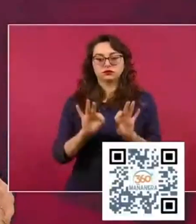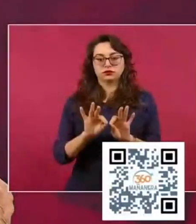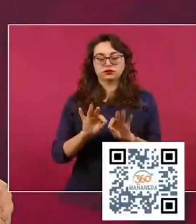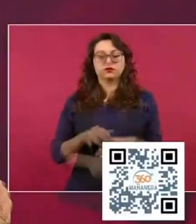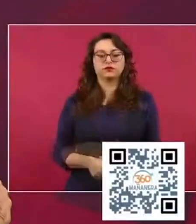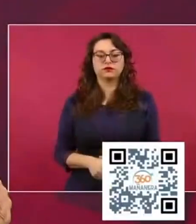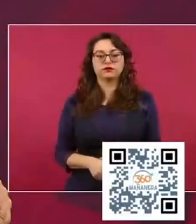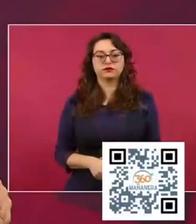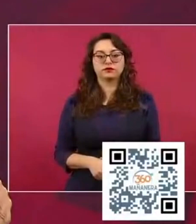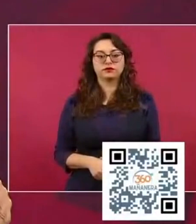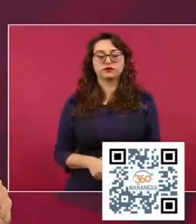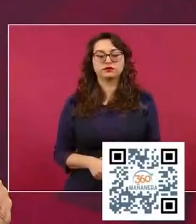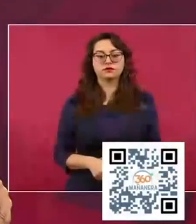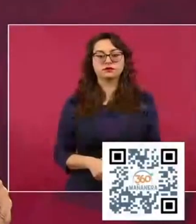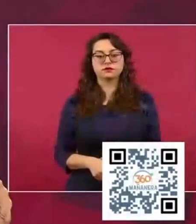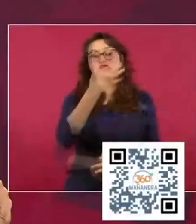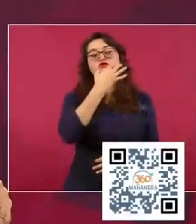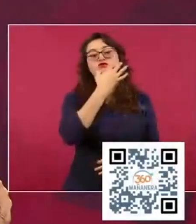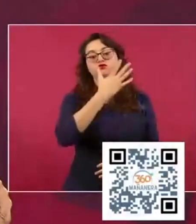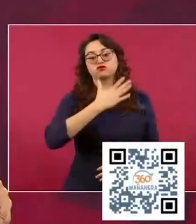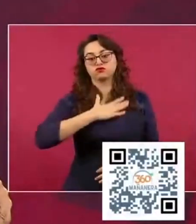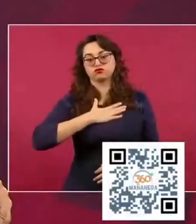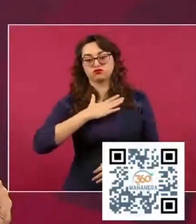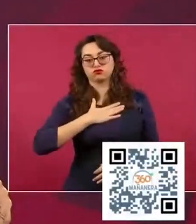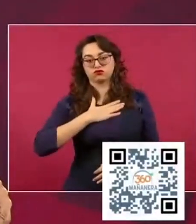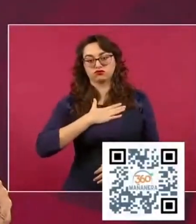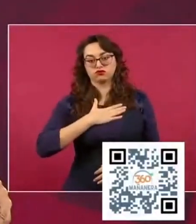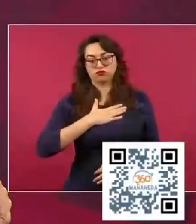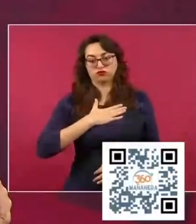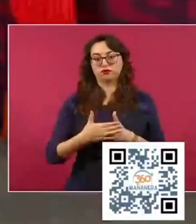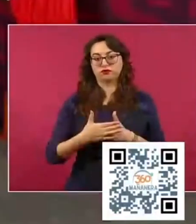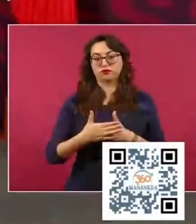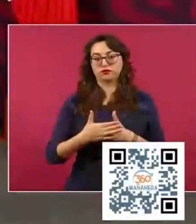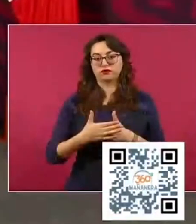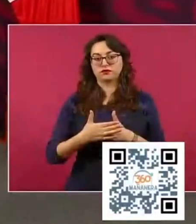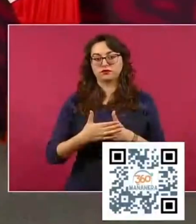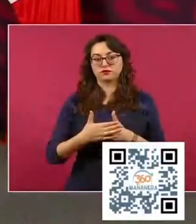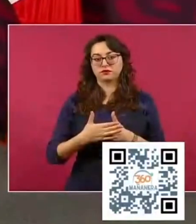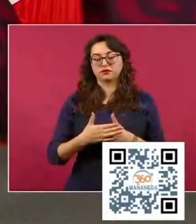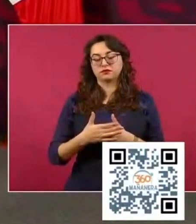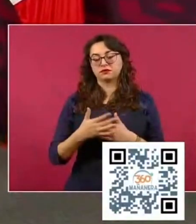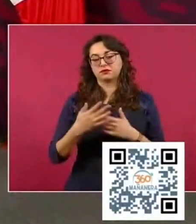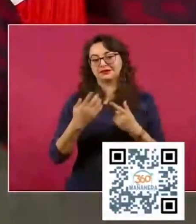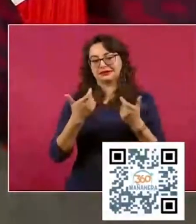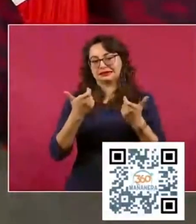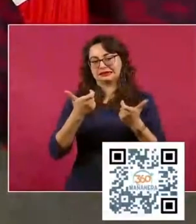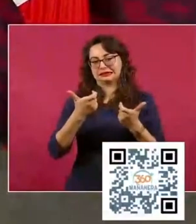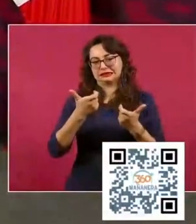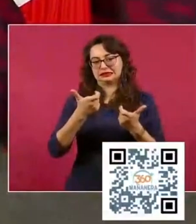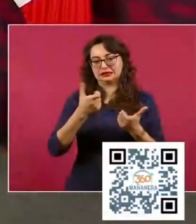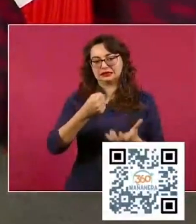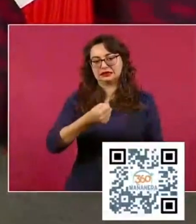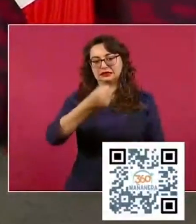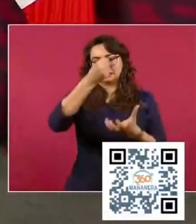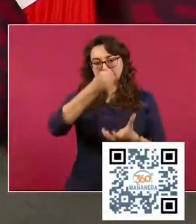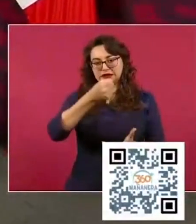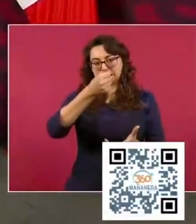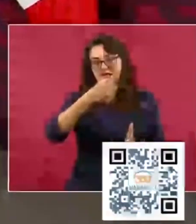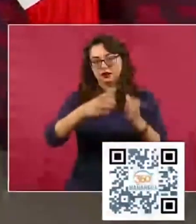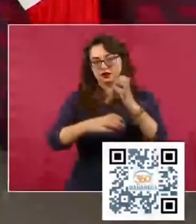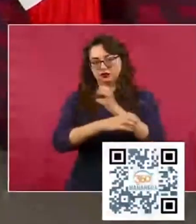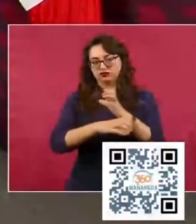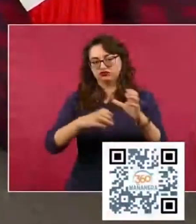de la Fiscalía de Estados Unidos de que van a devolver un dinero viernes